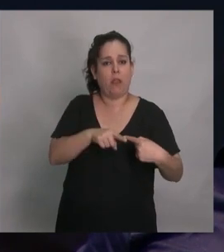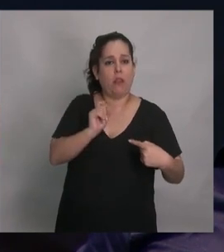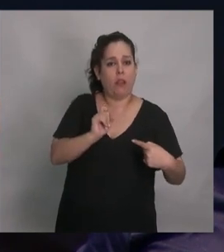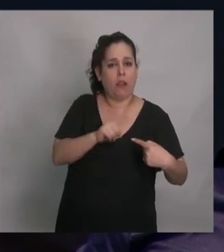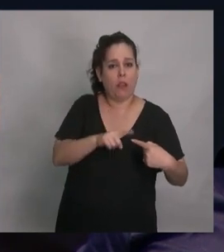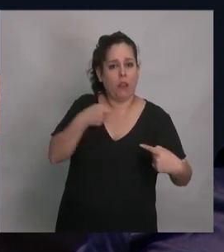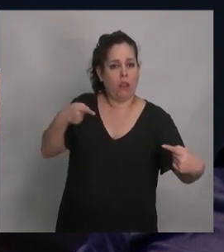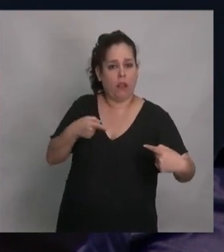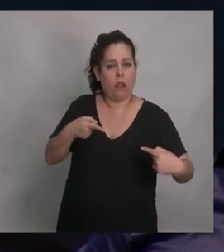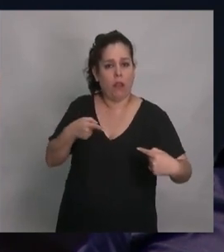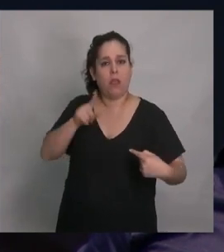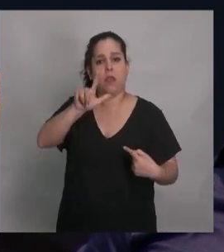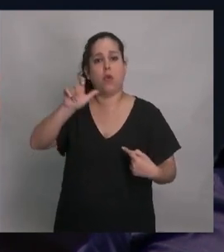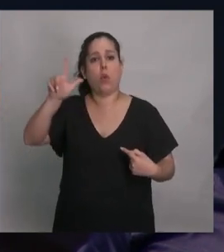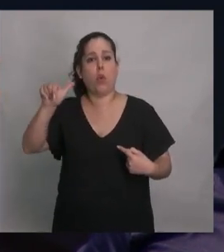el pueblo.